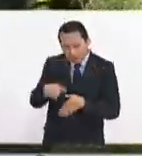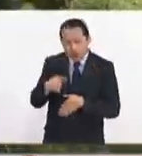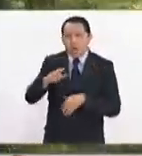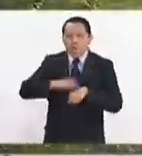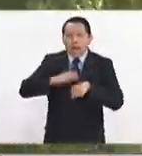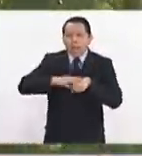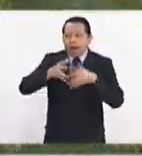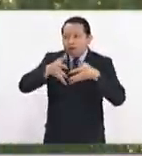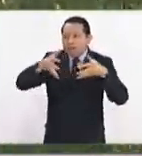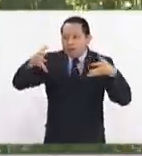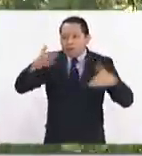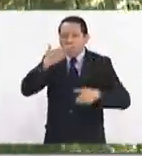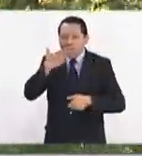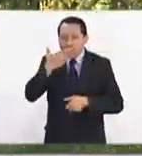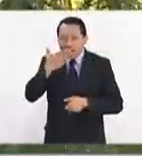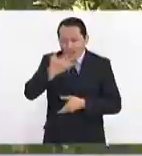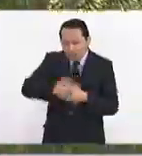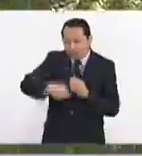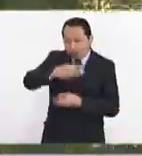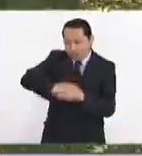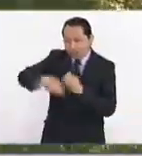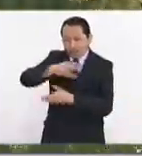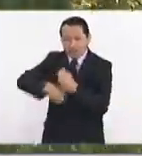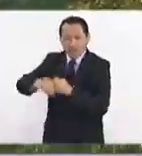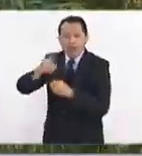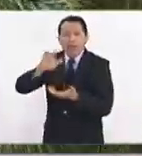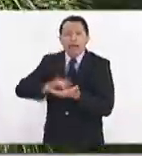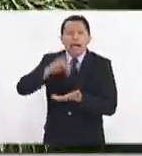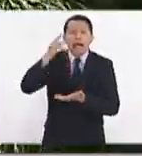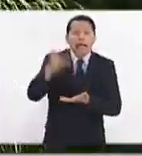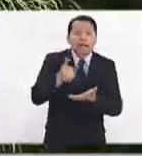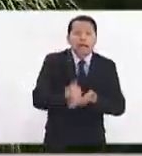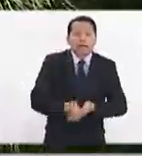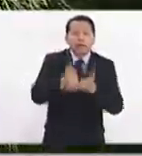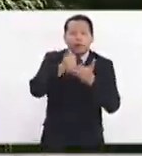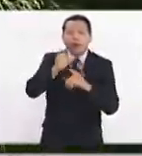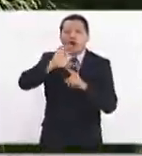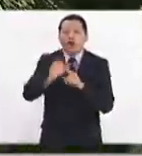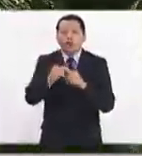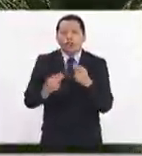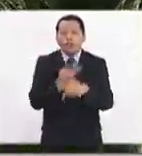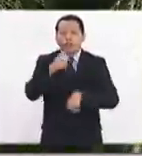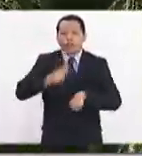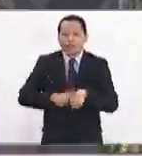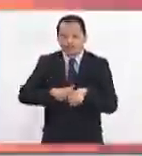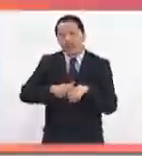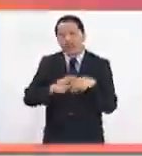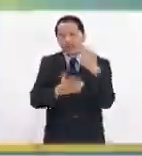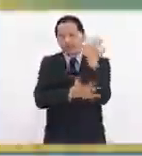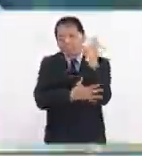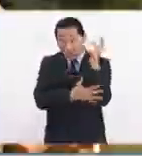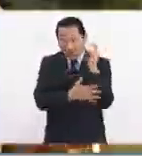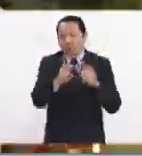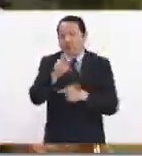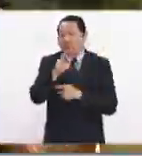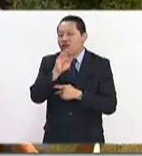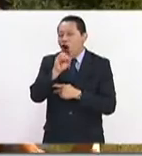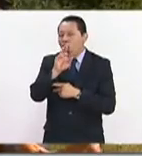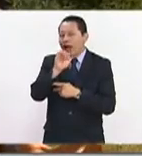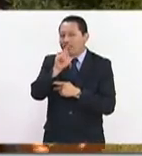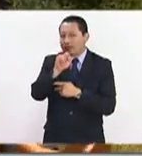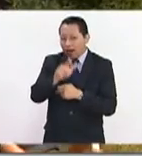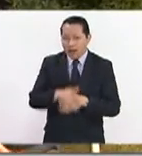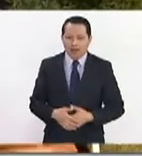y reforestarse de manera sustentable gracias a la ayuda de la Comisión Nacional Forestal.